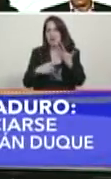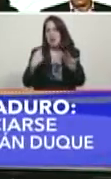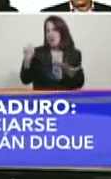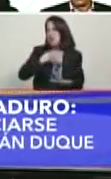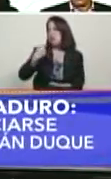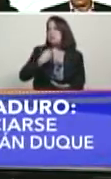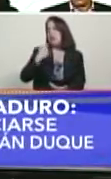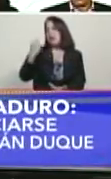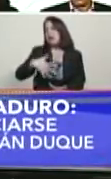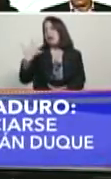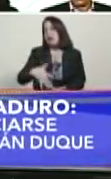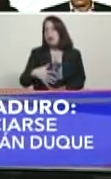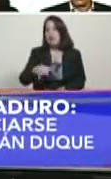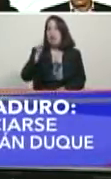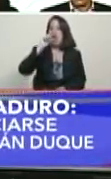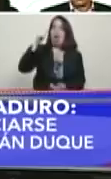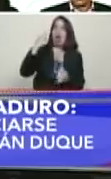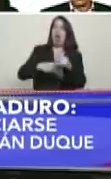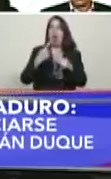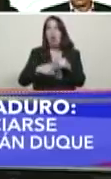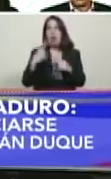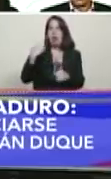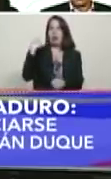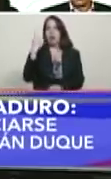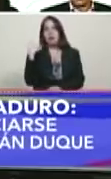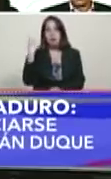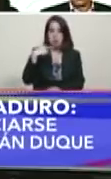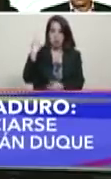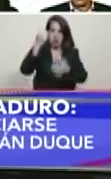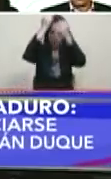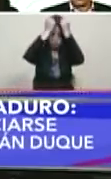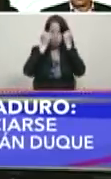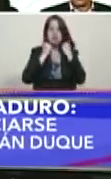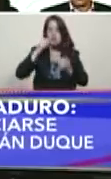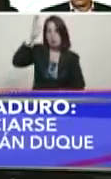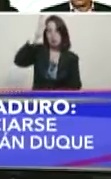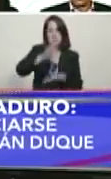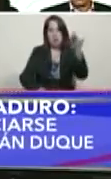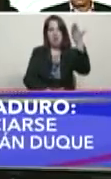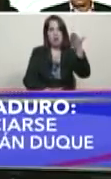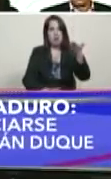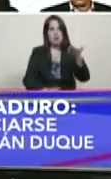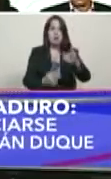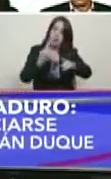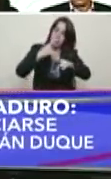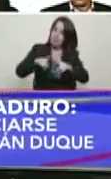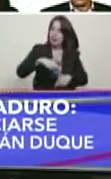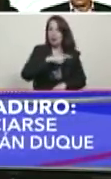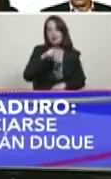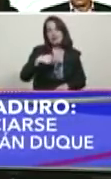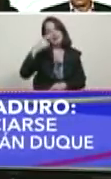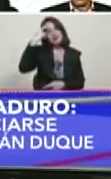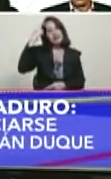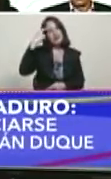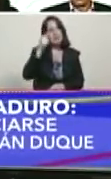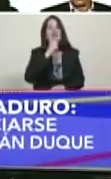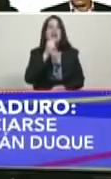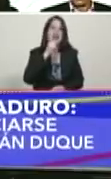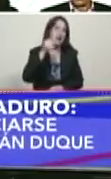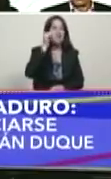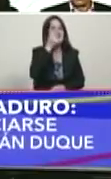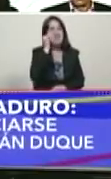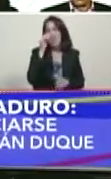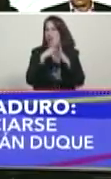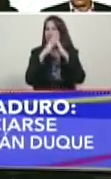alcohol los vuelven locos los encapuchan pero nosotros sabemos quiénes son tenemos todos los vídeos